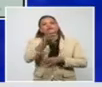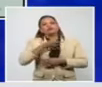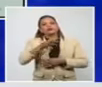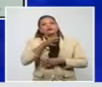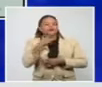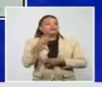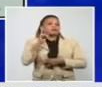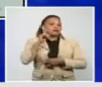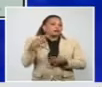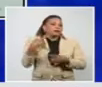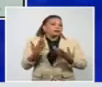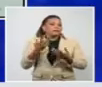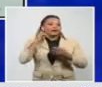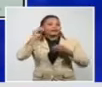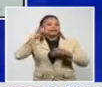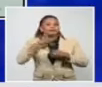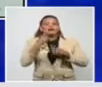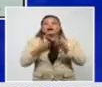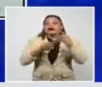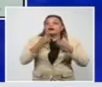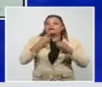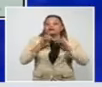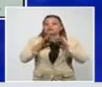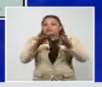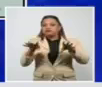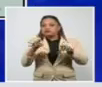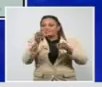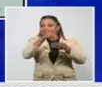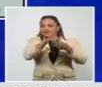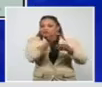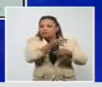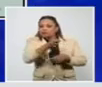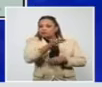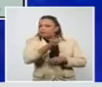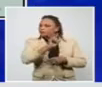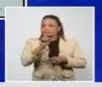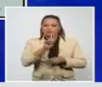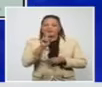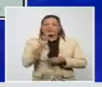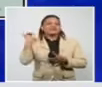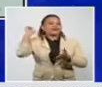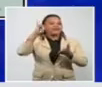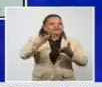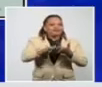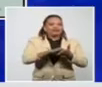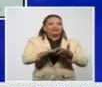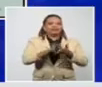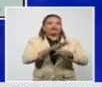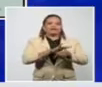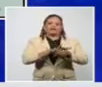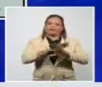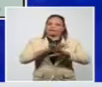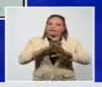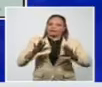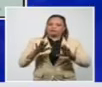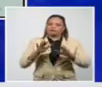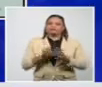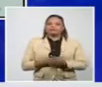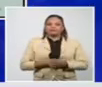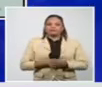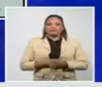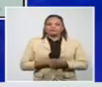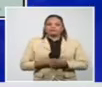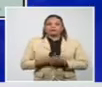transmisión no se produce en el municipio, ya vienen incubando la enfermedad.